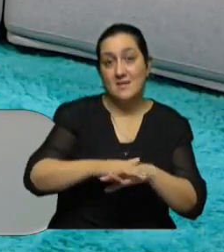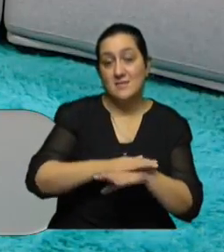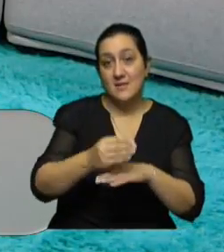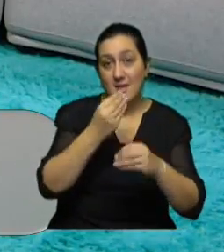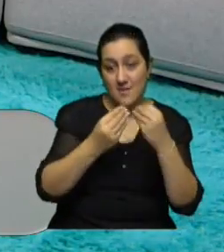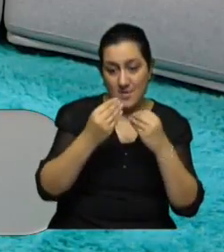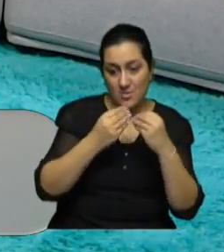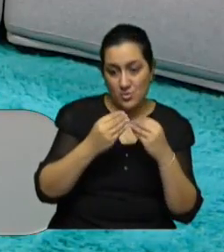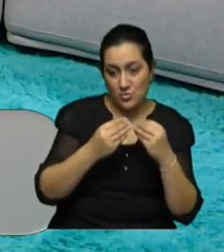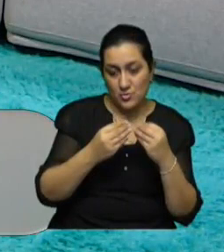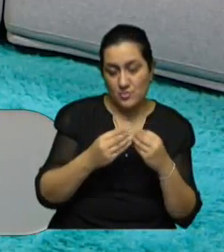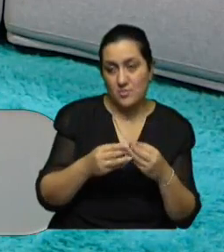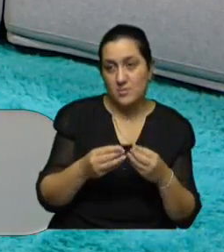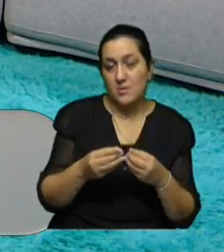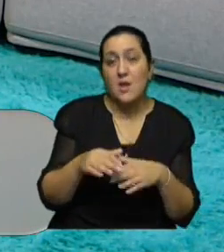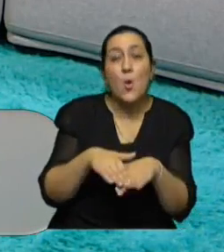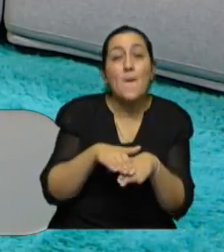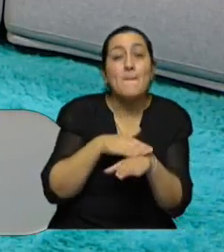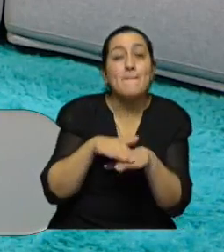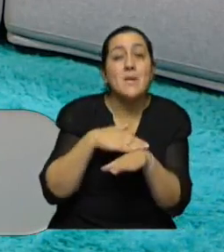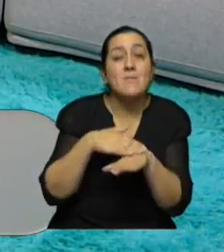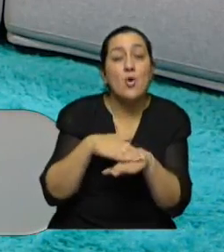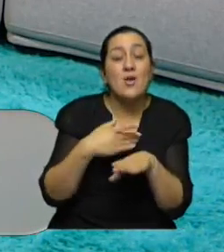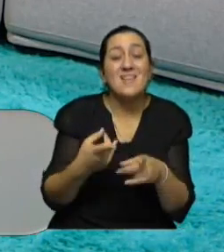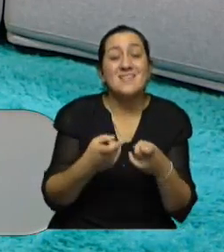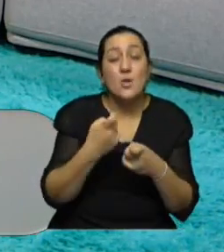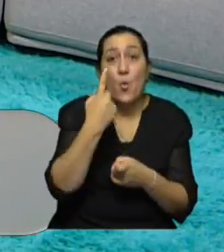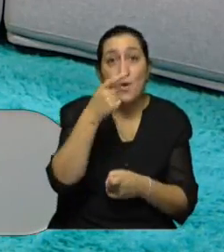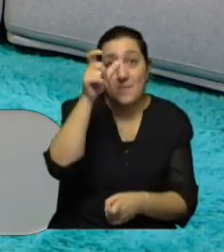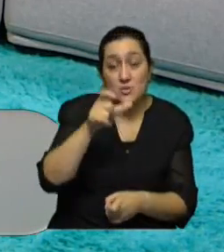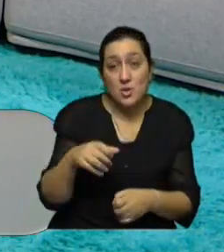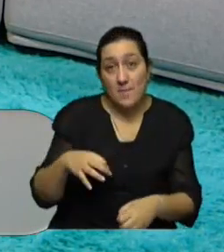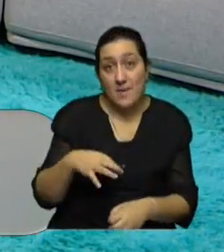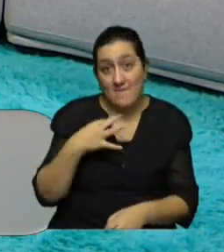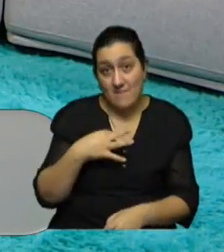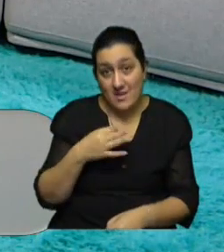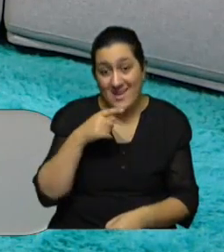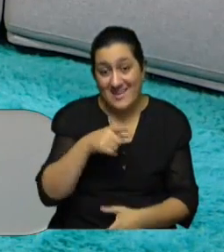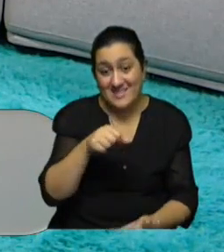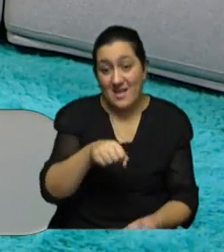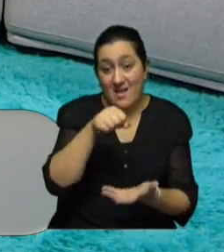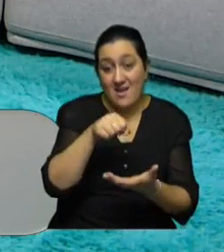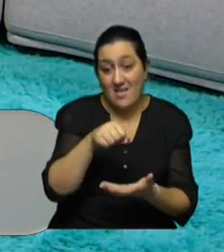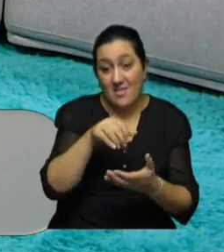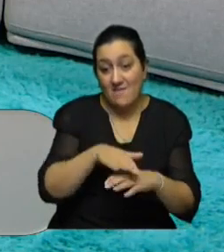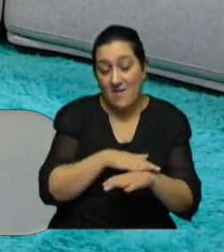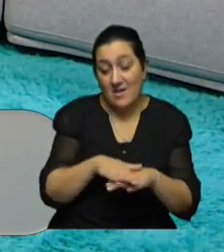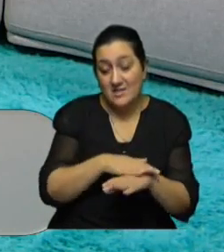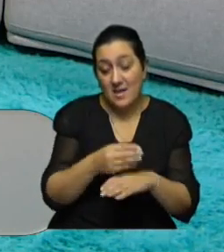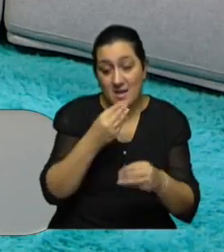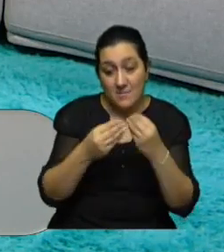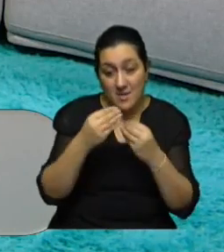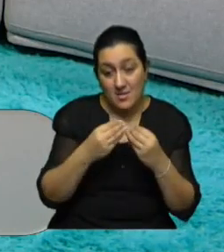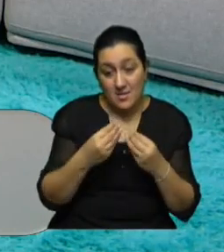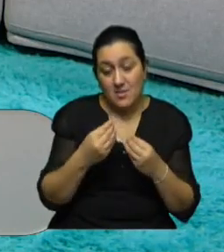serían los alimentos mínimos que necesita una persona para sobrevivir. Esa canasta básica de alimentos se le da un